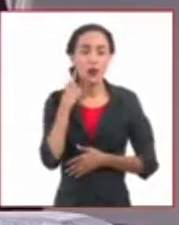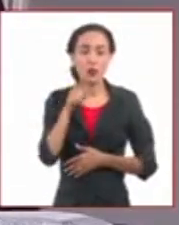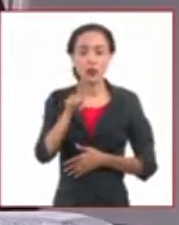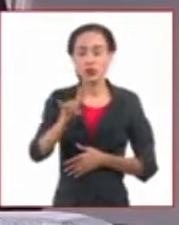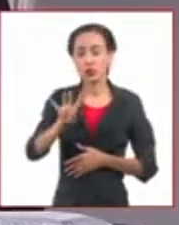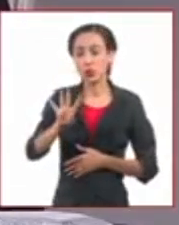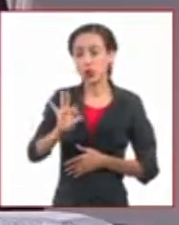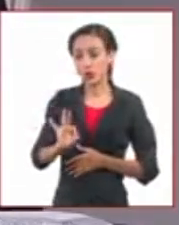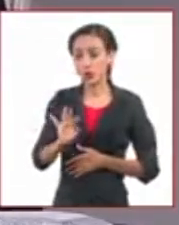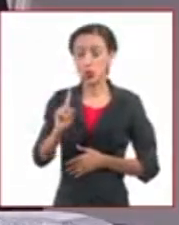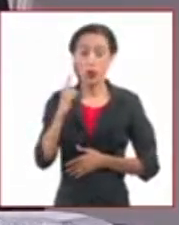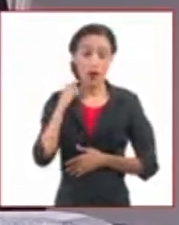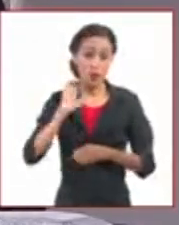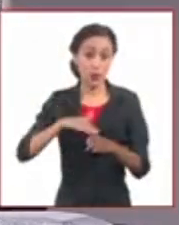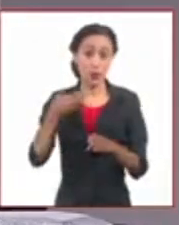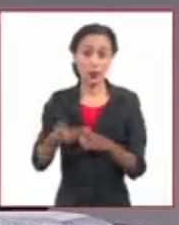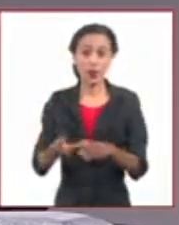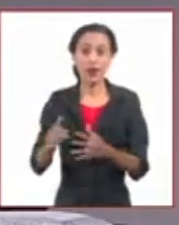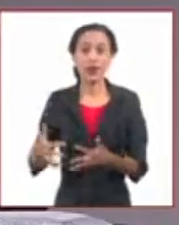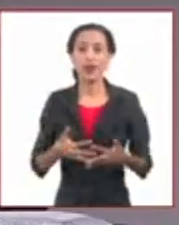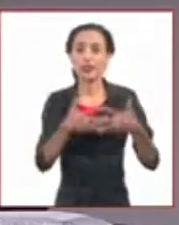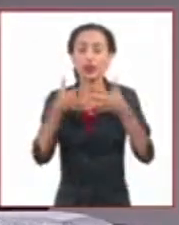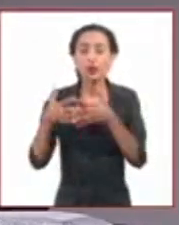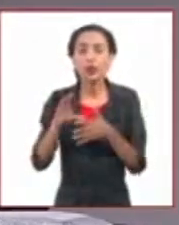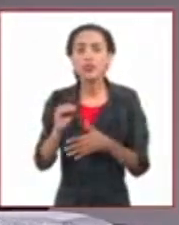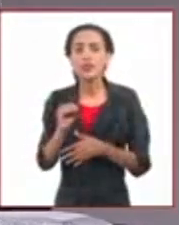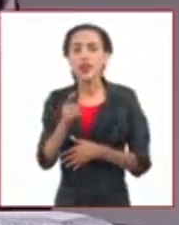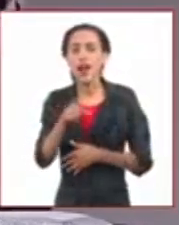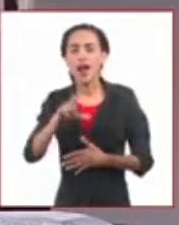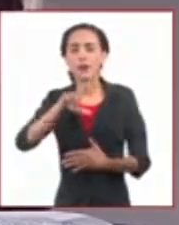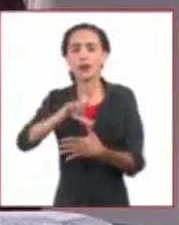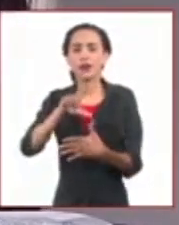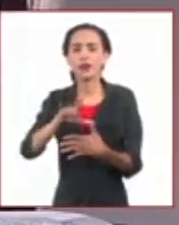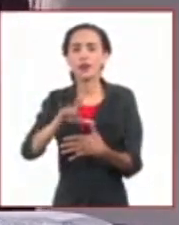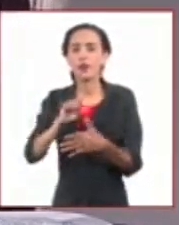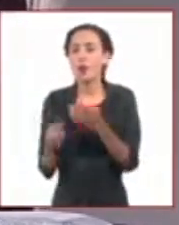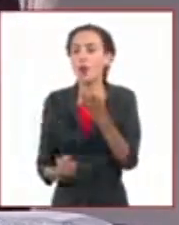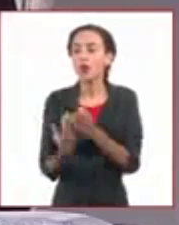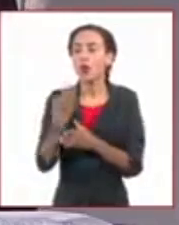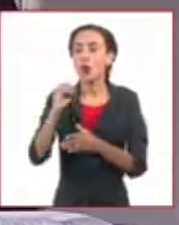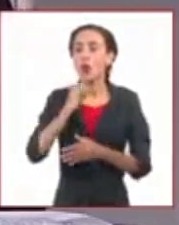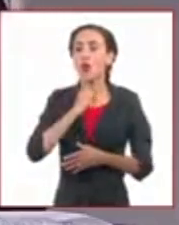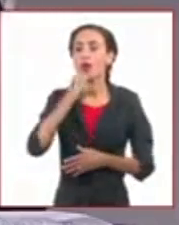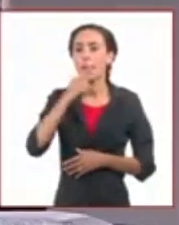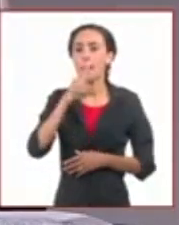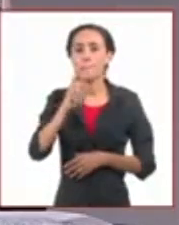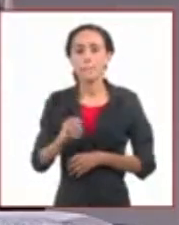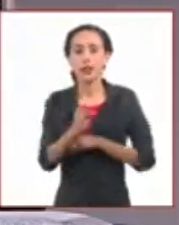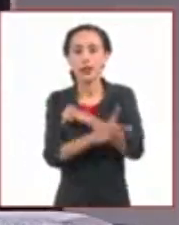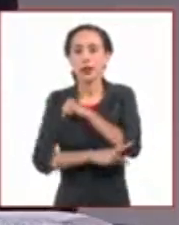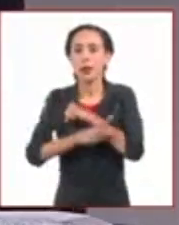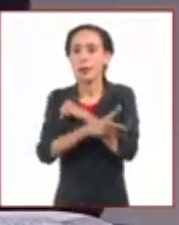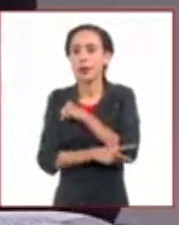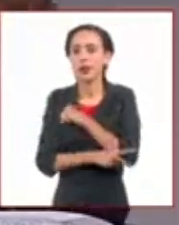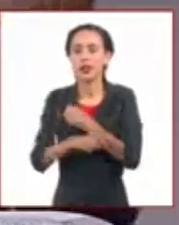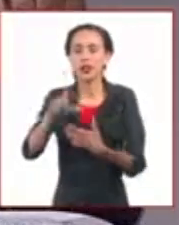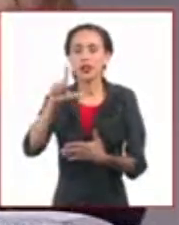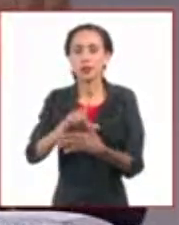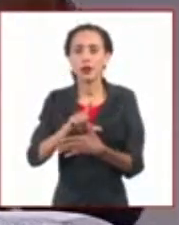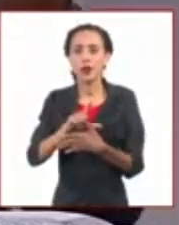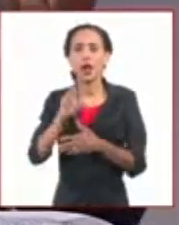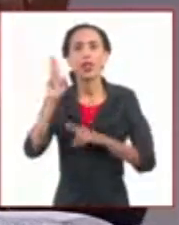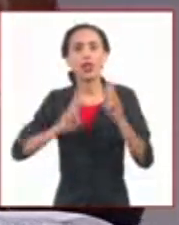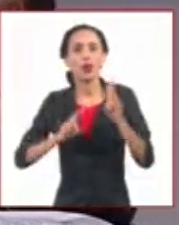le dice américa latina vamos a crear la oea y los 20 países latinoamericanos dice estamos muy de acuerdo que v no que vamos a